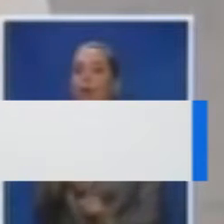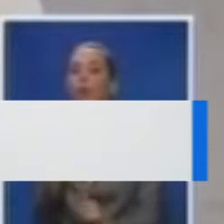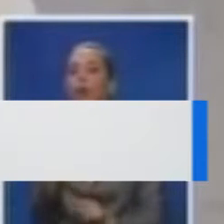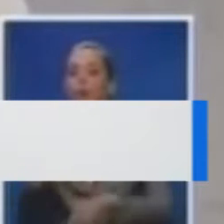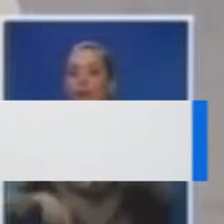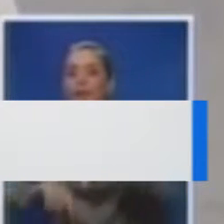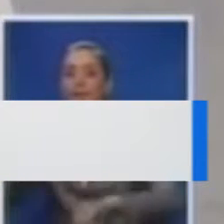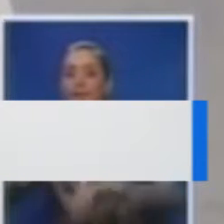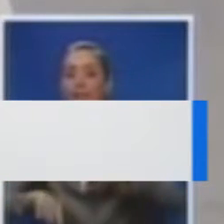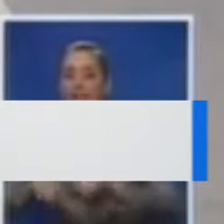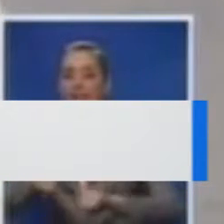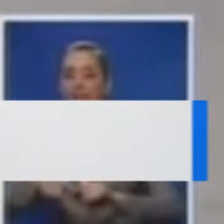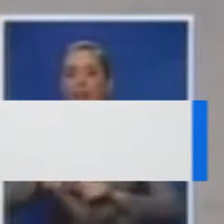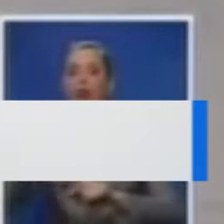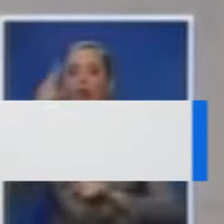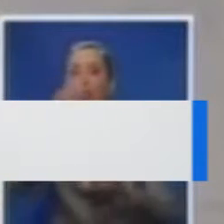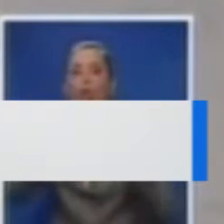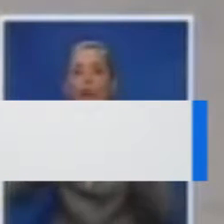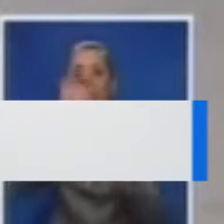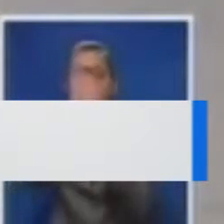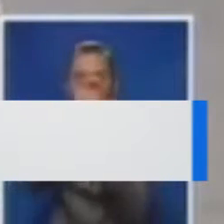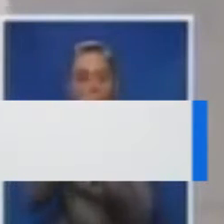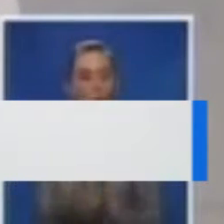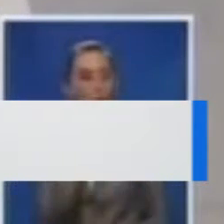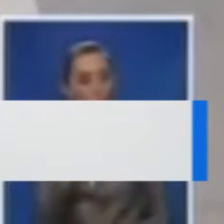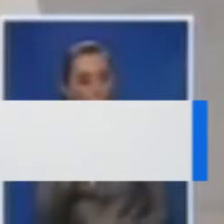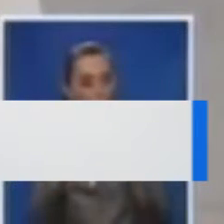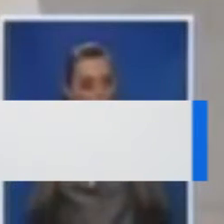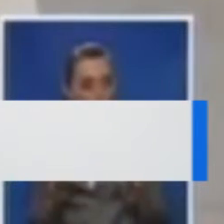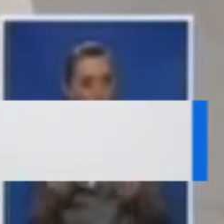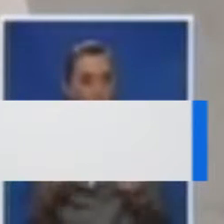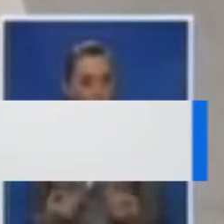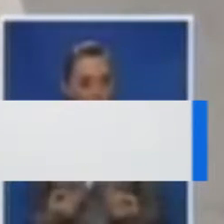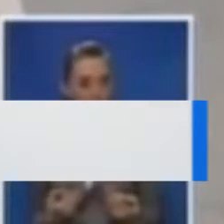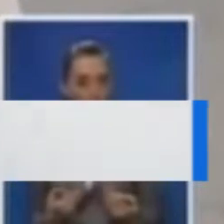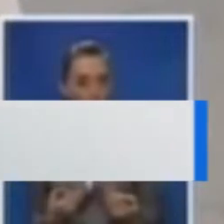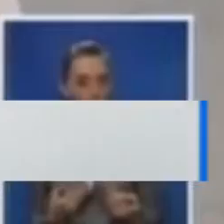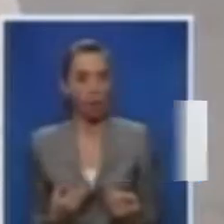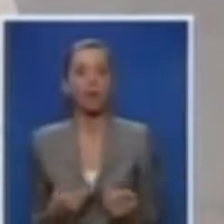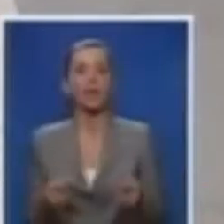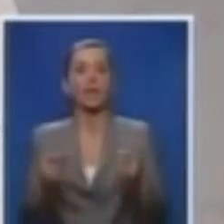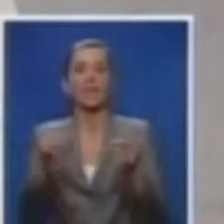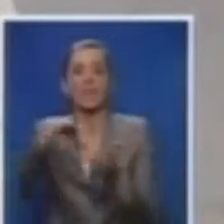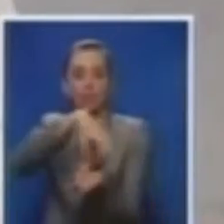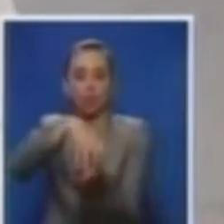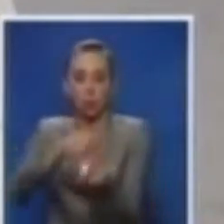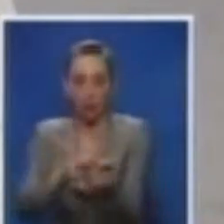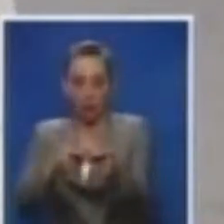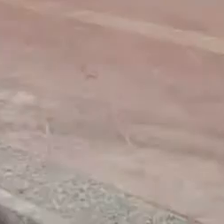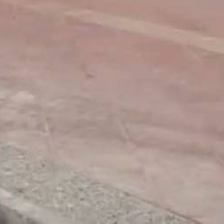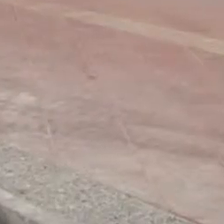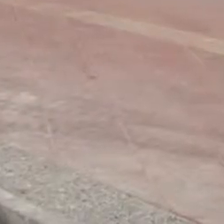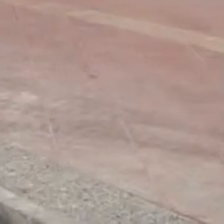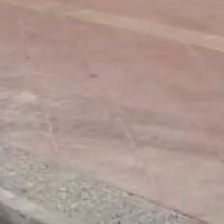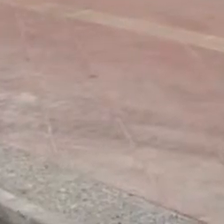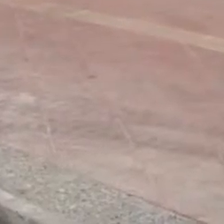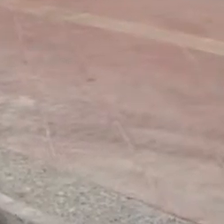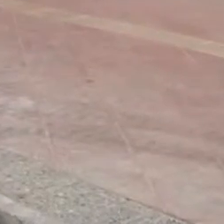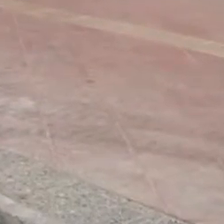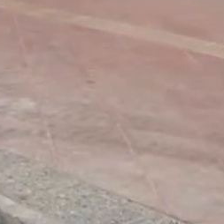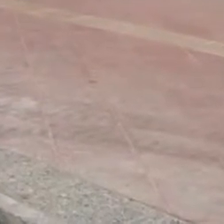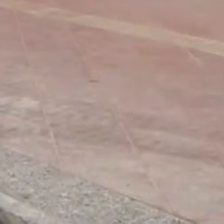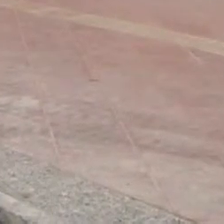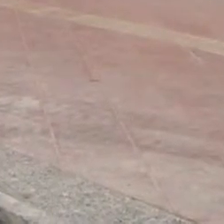de los terrenos asociados a su propia acción, porque lo único que corresponde asegurar es que el crecimiento de las ciudades vaya en beneficio de lo